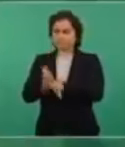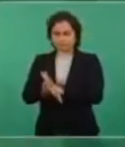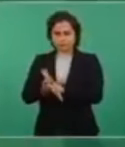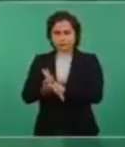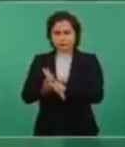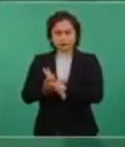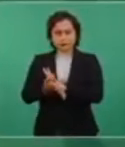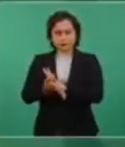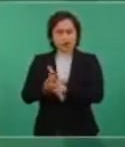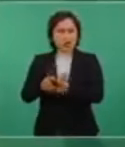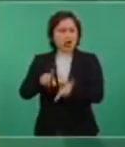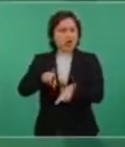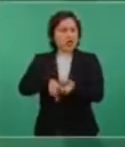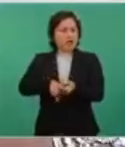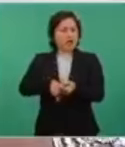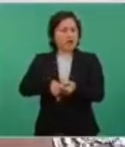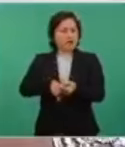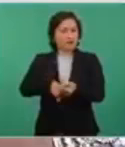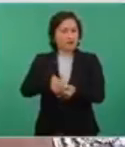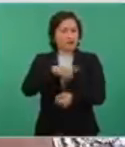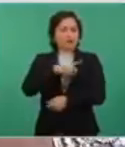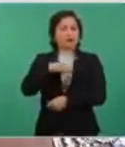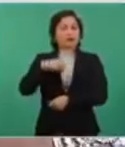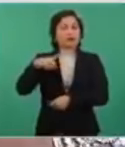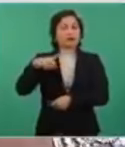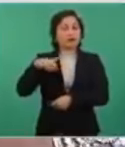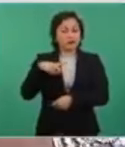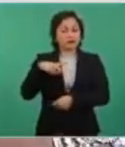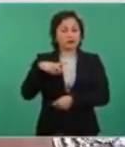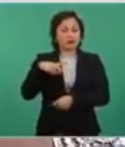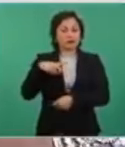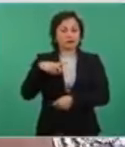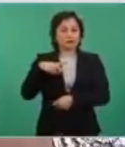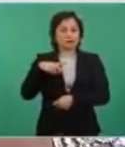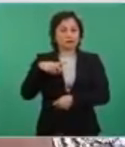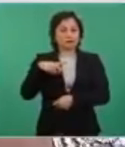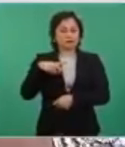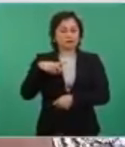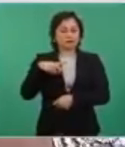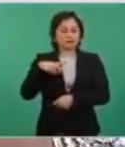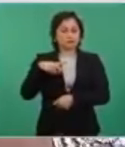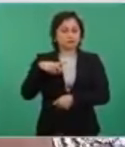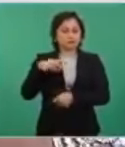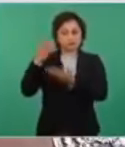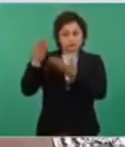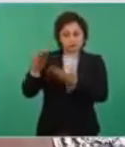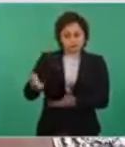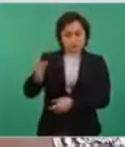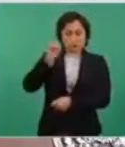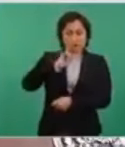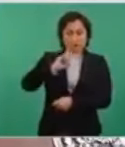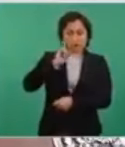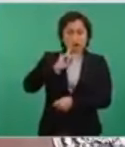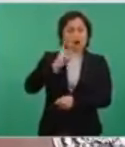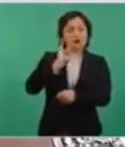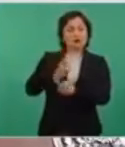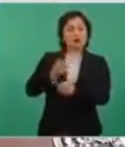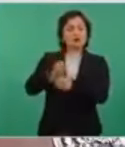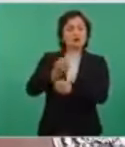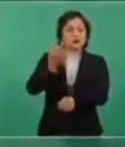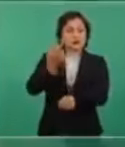reconociendo el trabajo que ha hecho la subsecretaria de